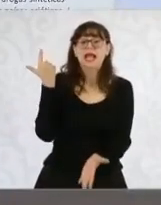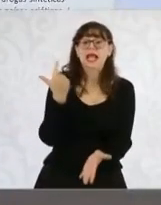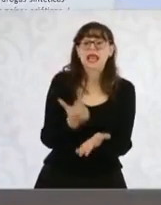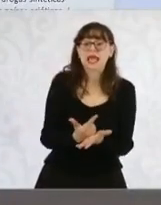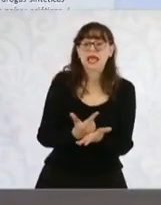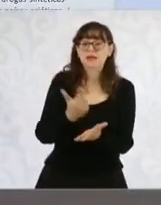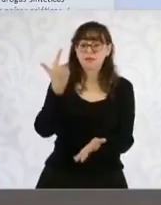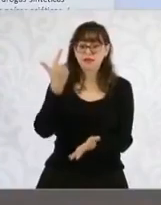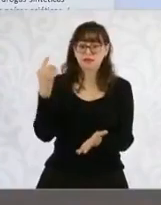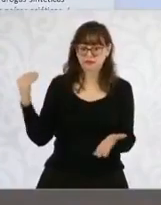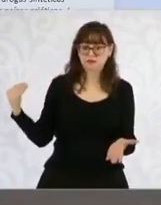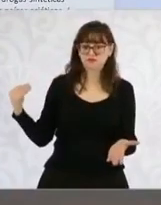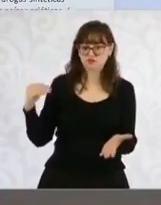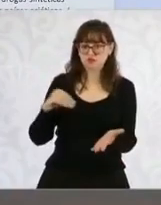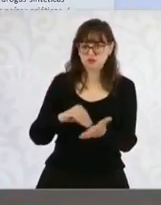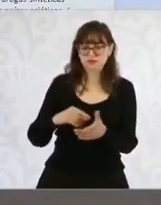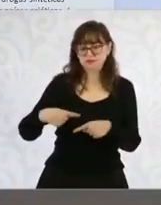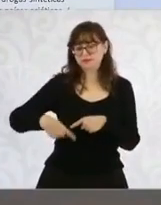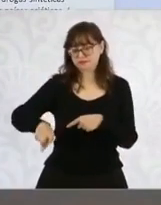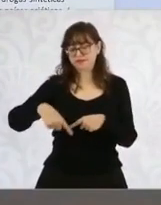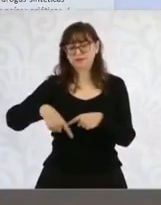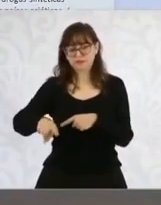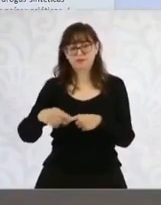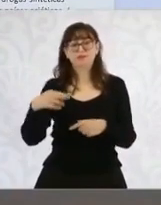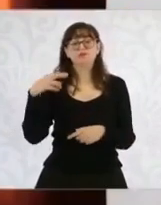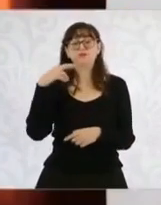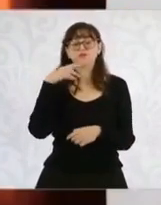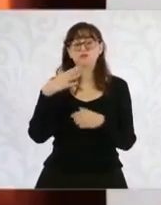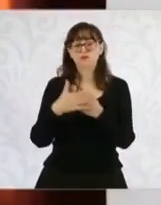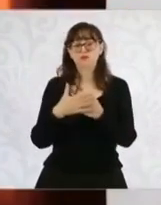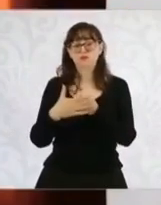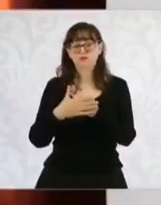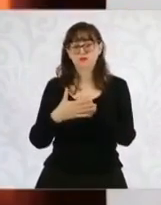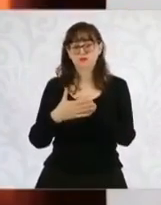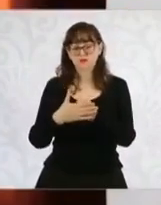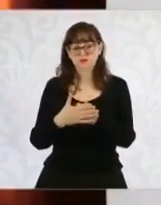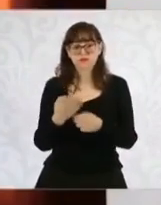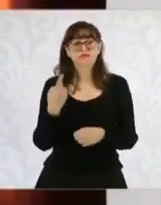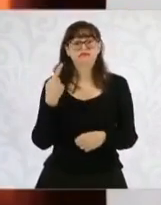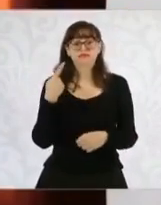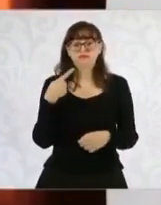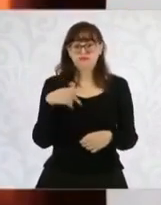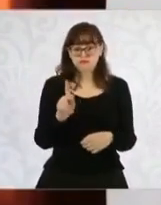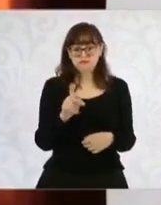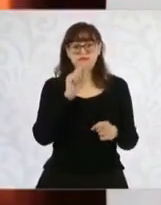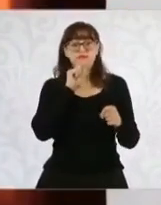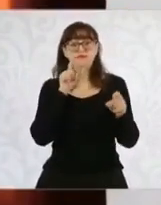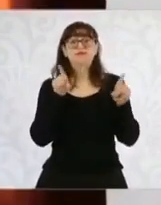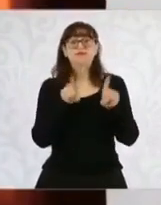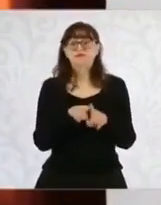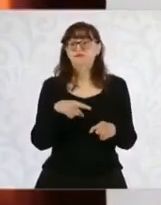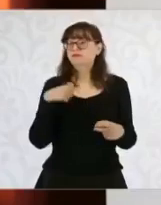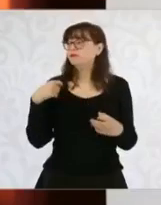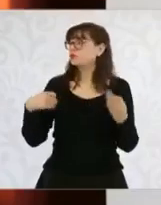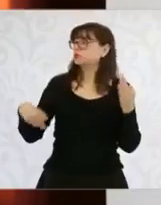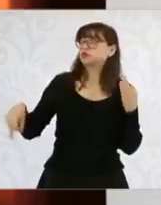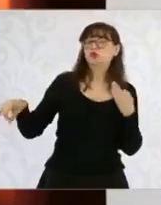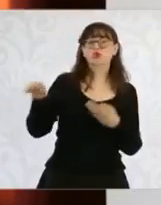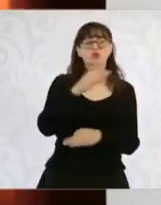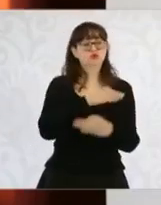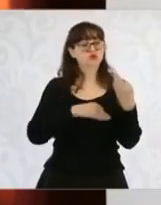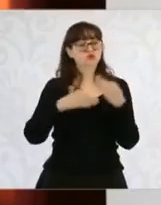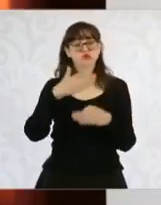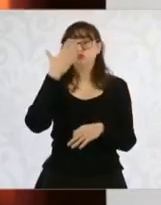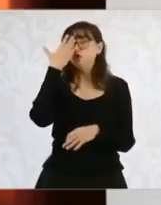embargo es públicamente conocido que los precursores químicos para la fabricación de esta y otras